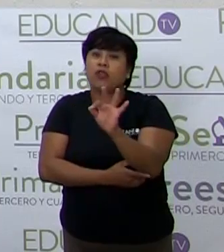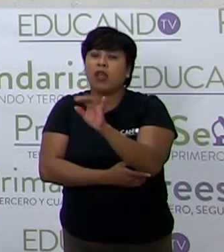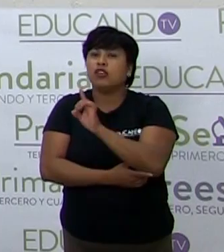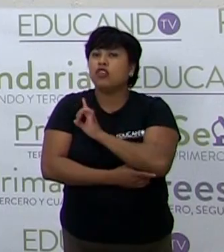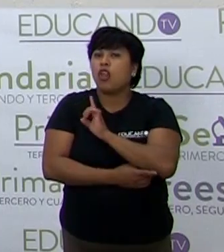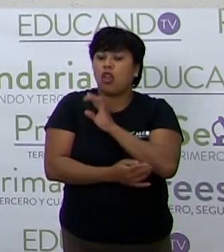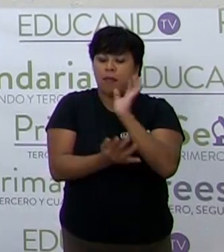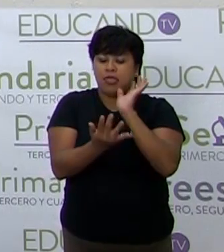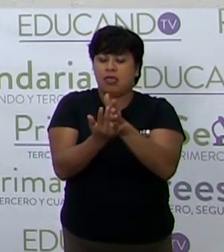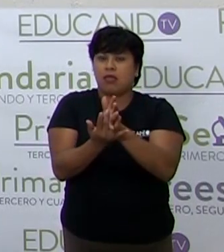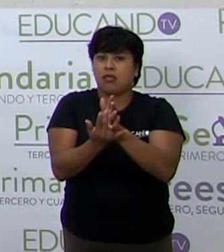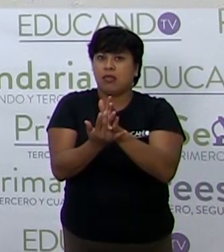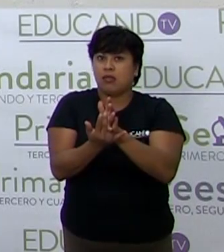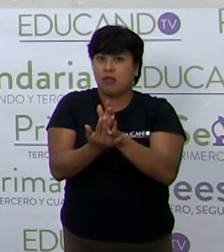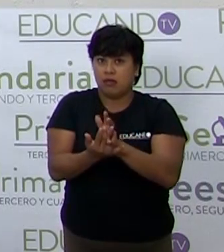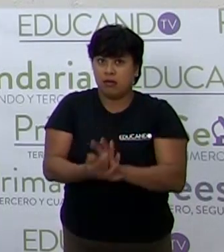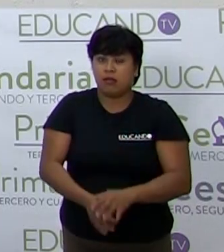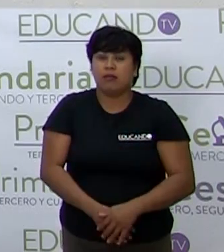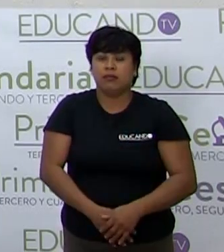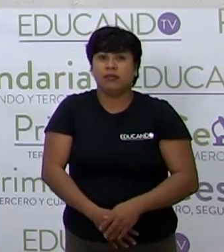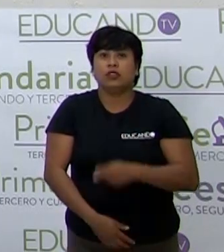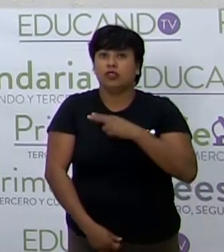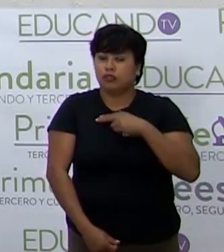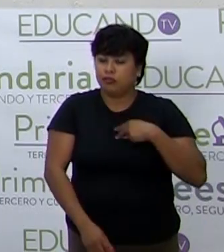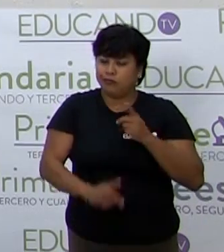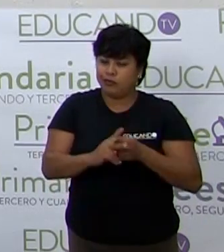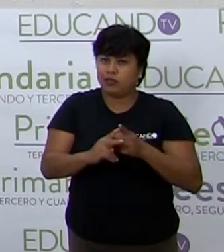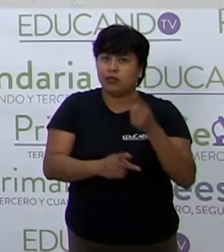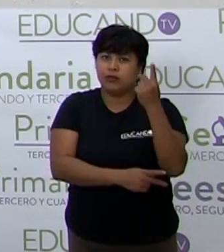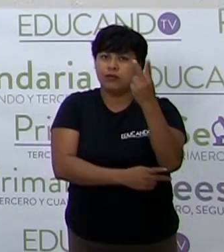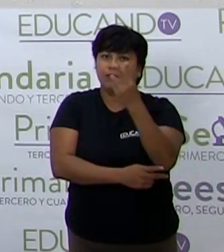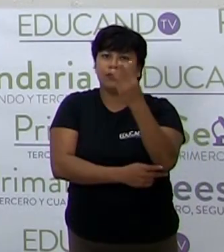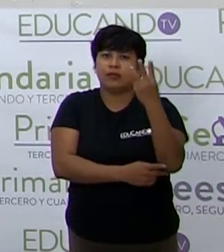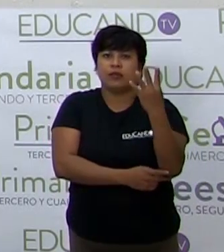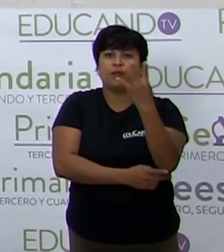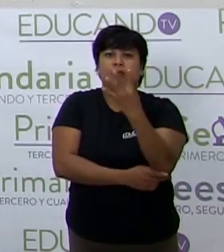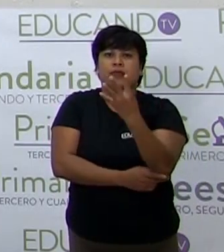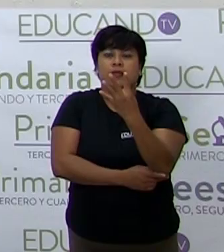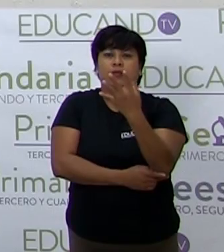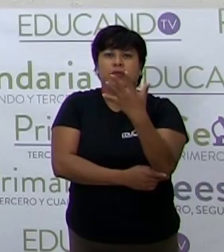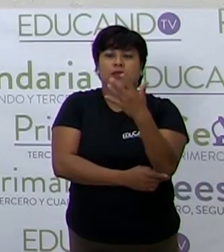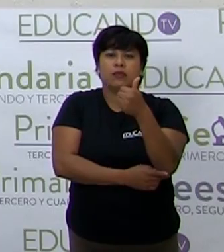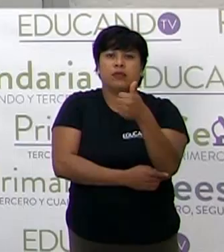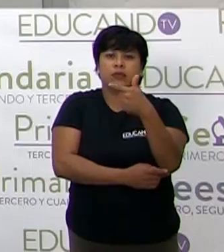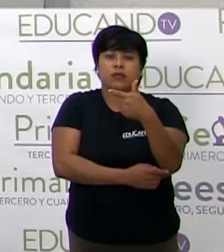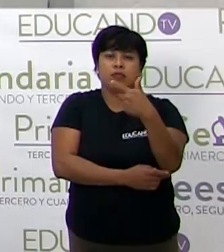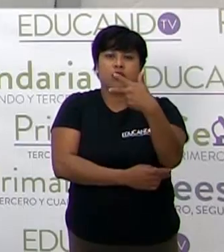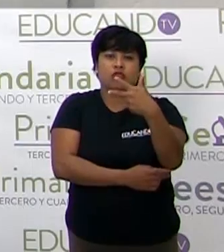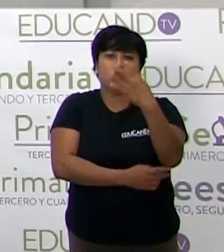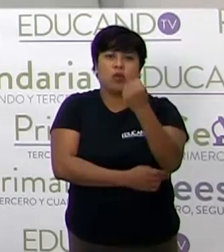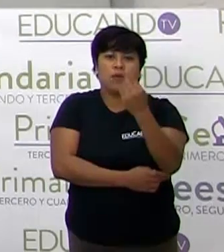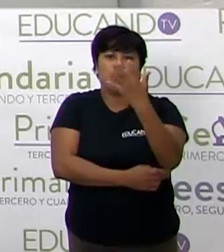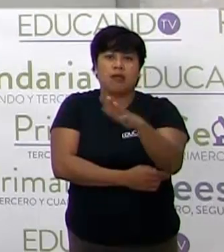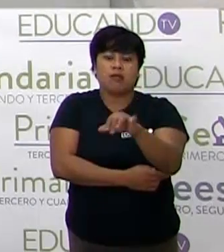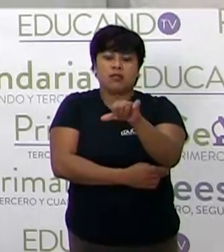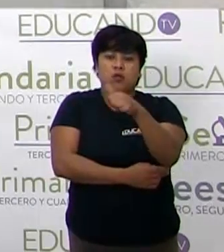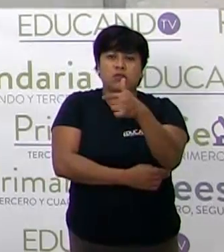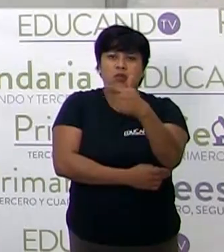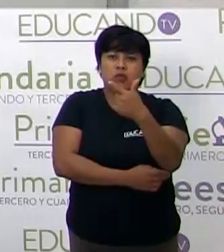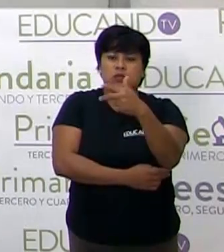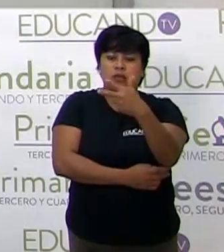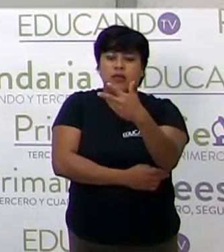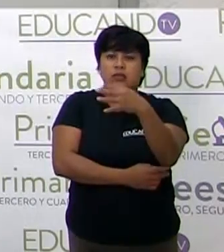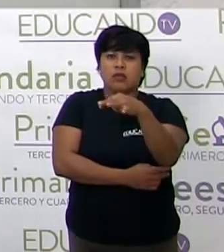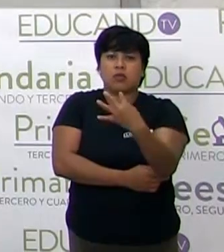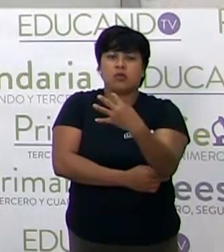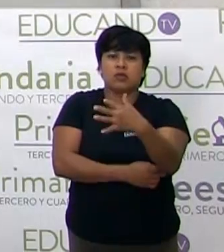más. Aquí vamos a contarlas. 1, 2, 3, 4, 5, 6, 7, 8, 9, 10, 11,